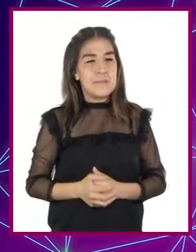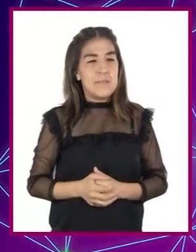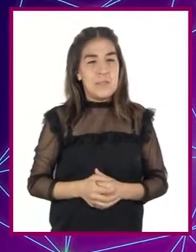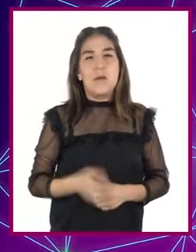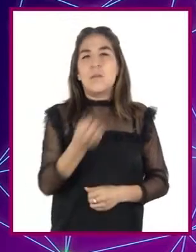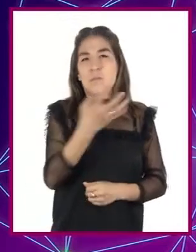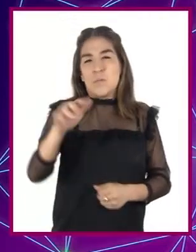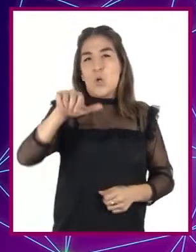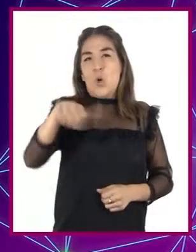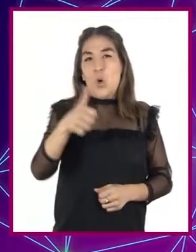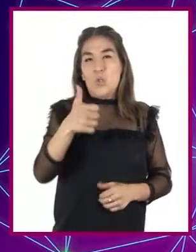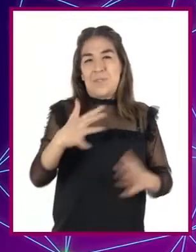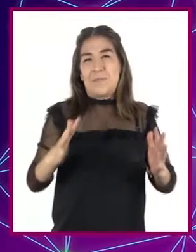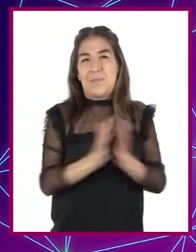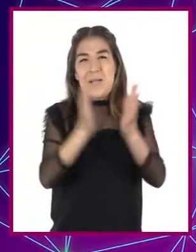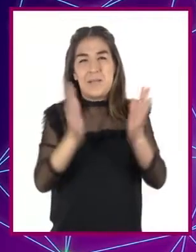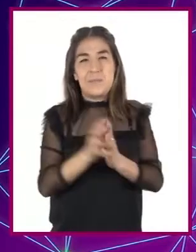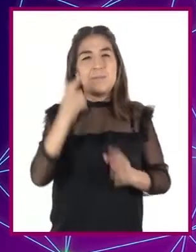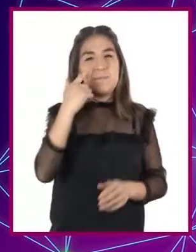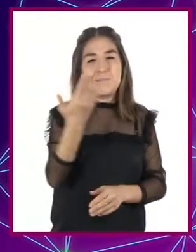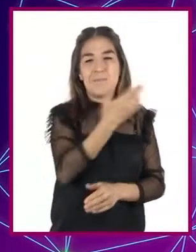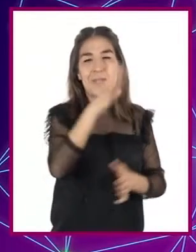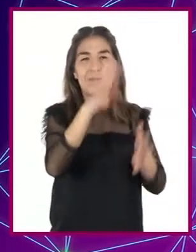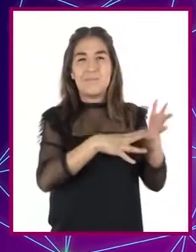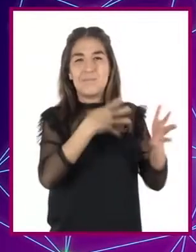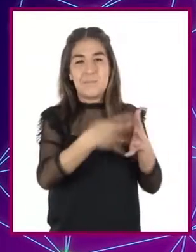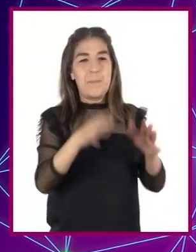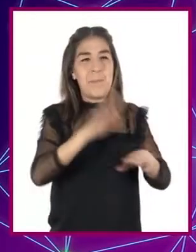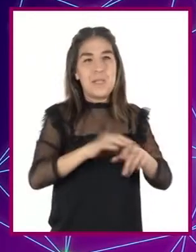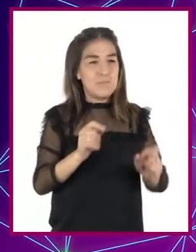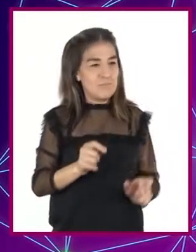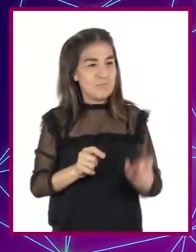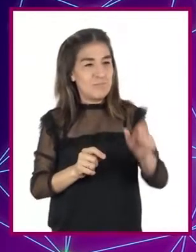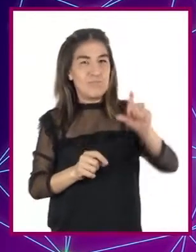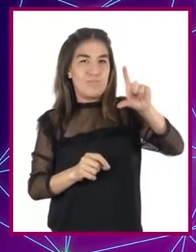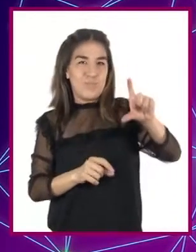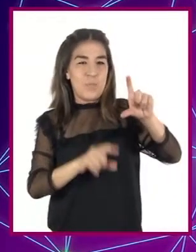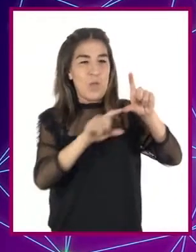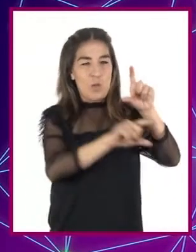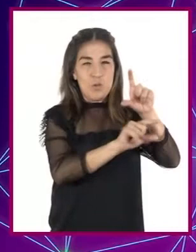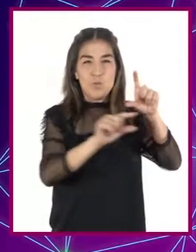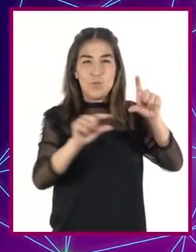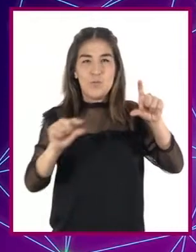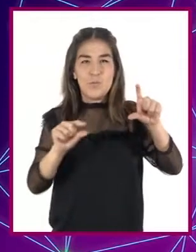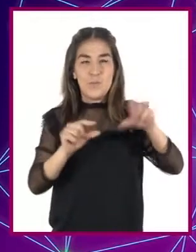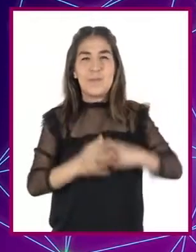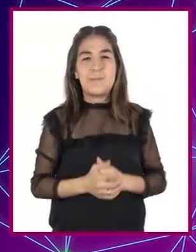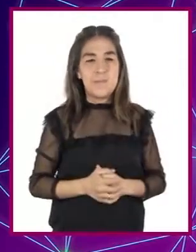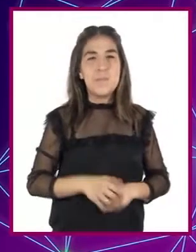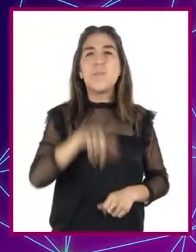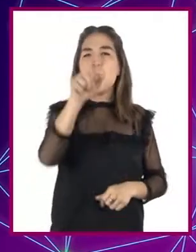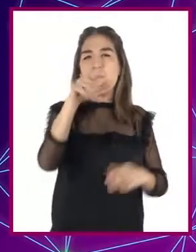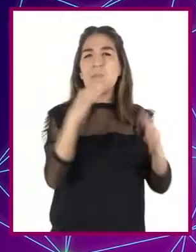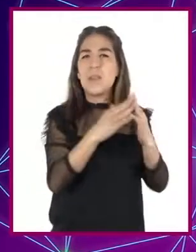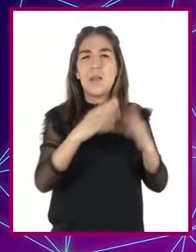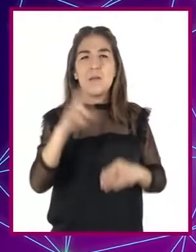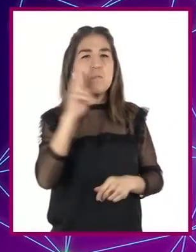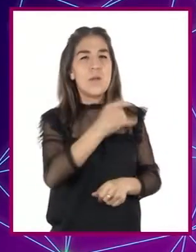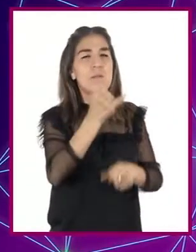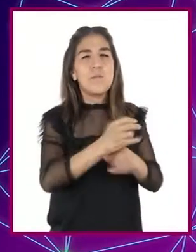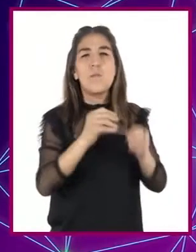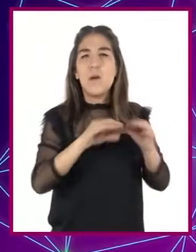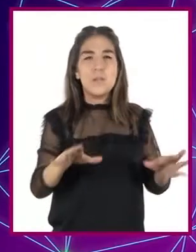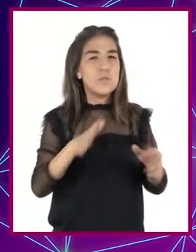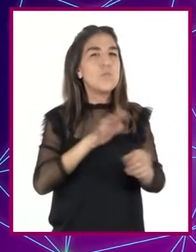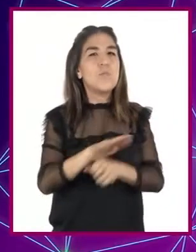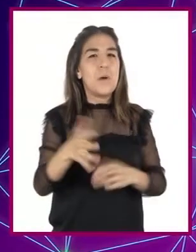Hay 11 participantes, como lo muestra la barra más alta. Ustedes en casa, ¿qué otra información pueden observar en el